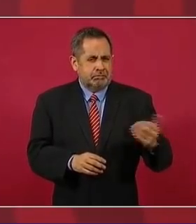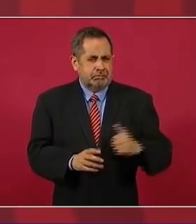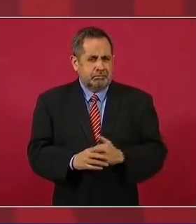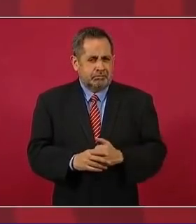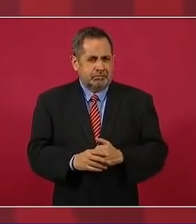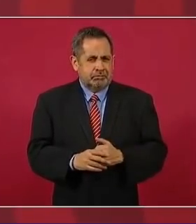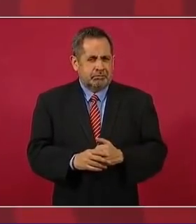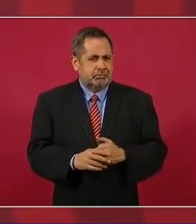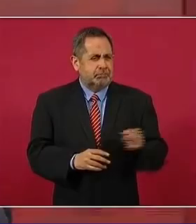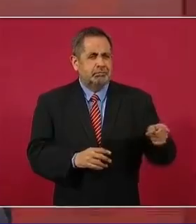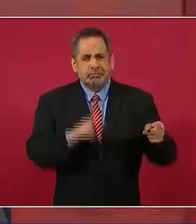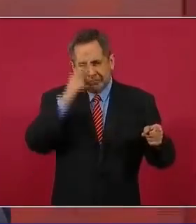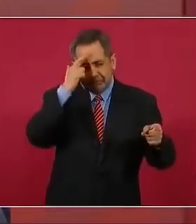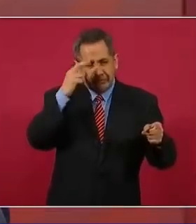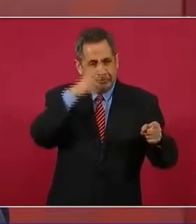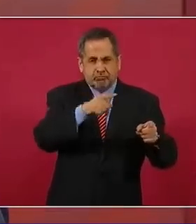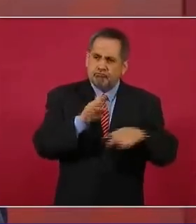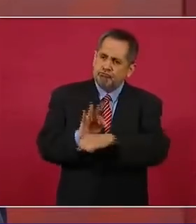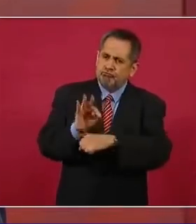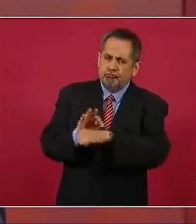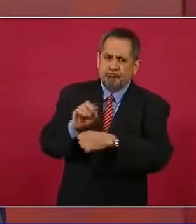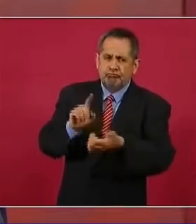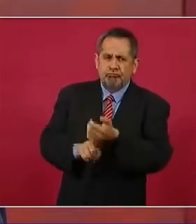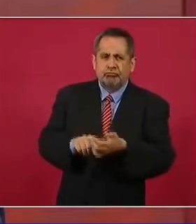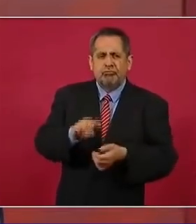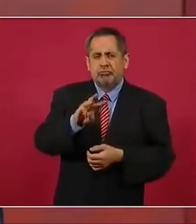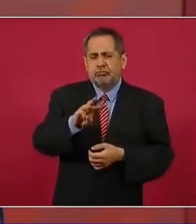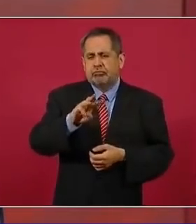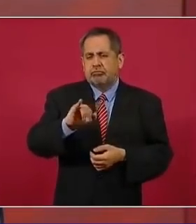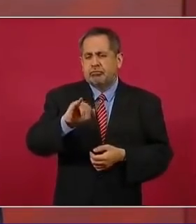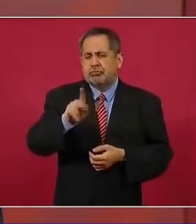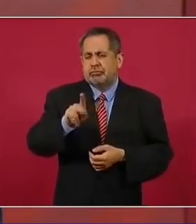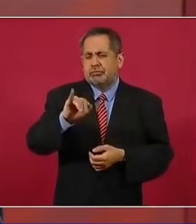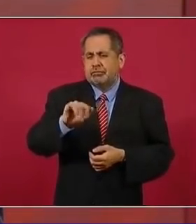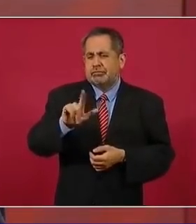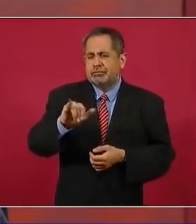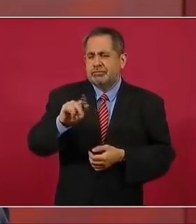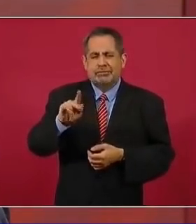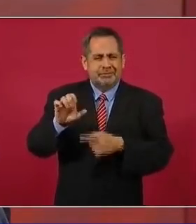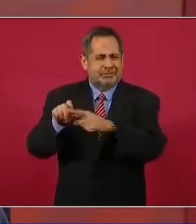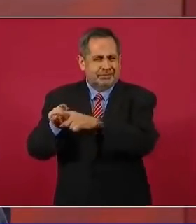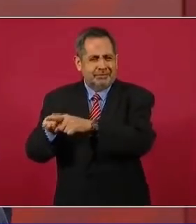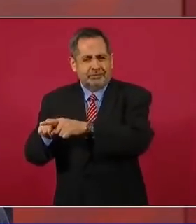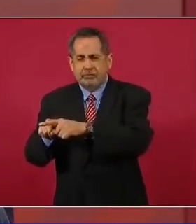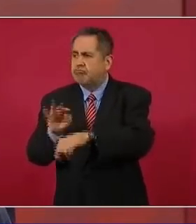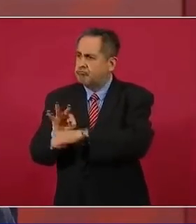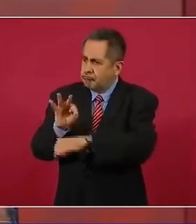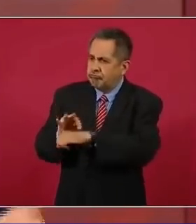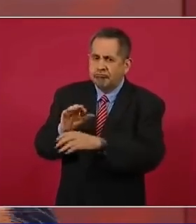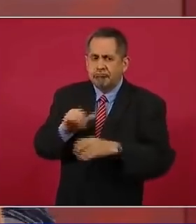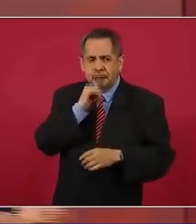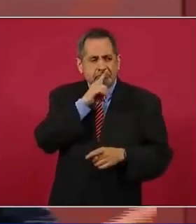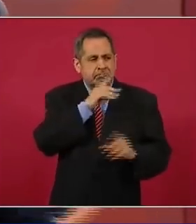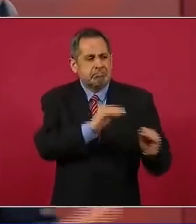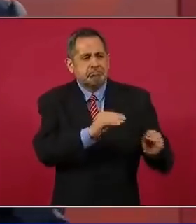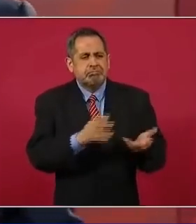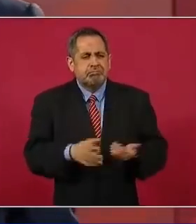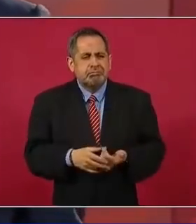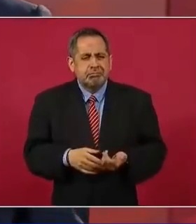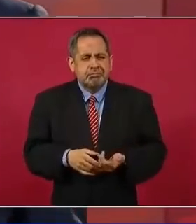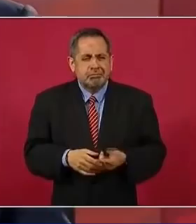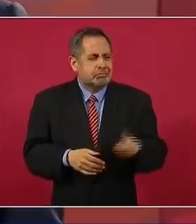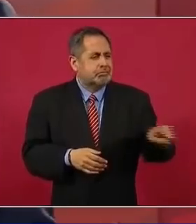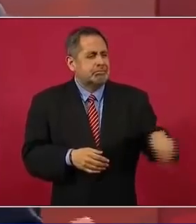de Wikileaks, que lo tienen preso. Ninguno, porque en sentido estricto pues no